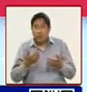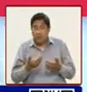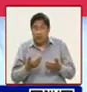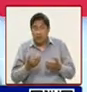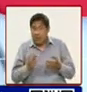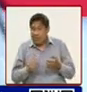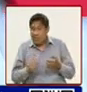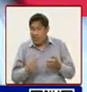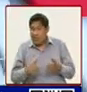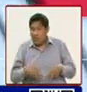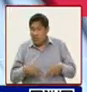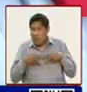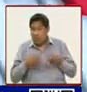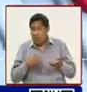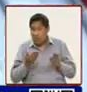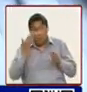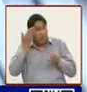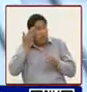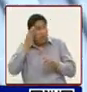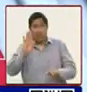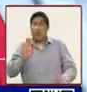sobrevivientes.